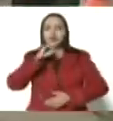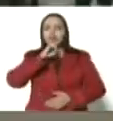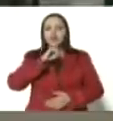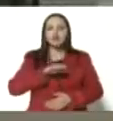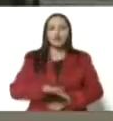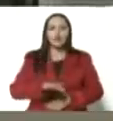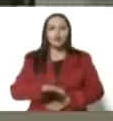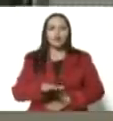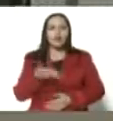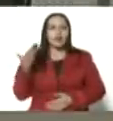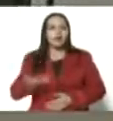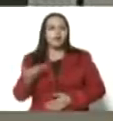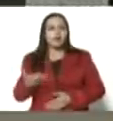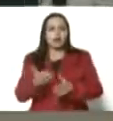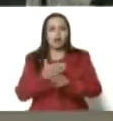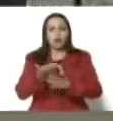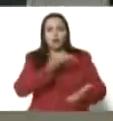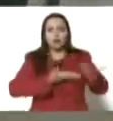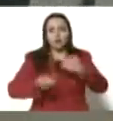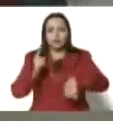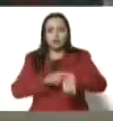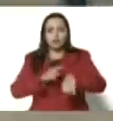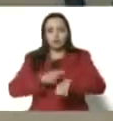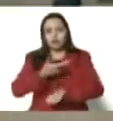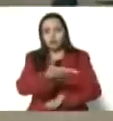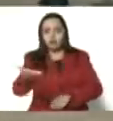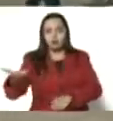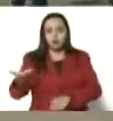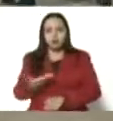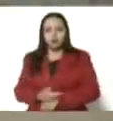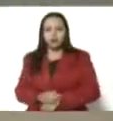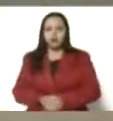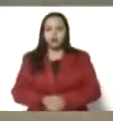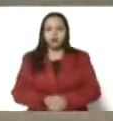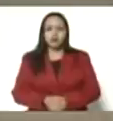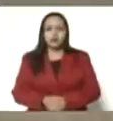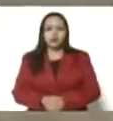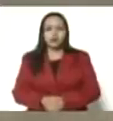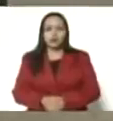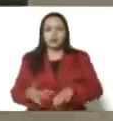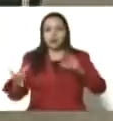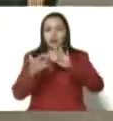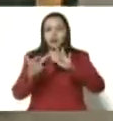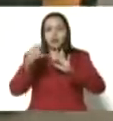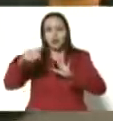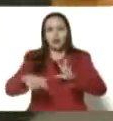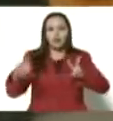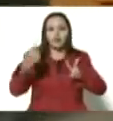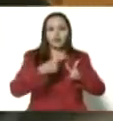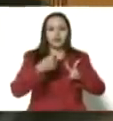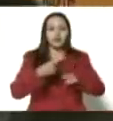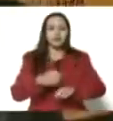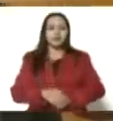imágenes inéditas que compartimos a esta hora con ustedes a través de nuestra señal de Venezolana de Televisión.